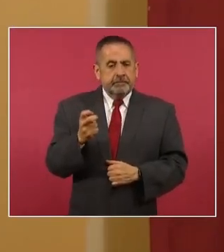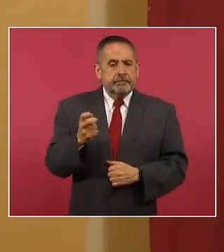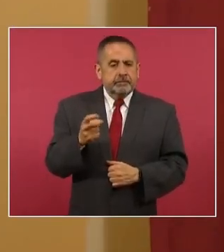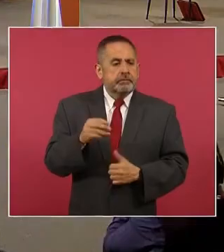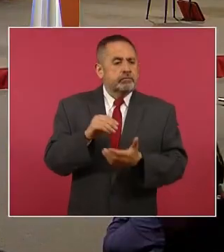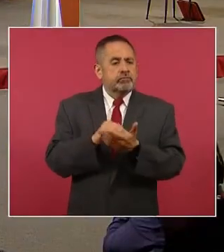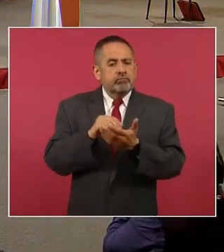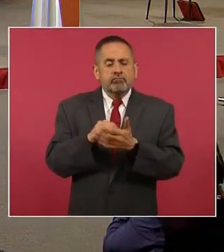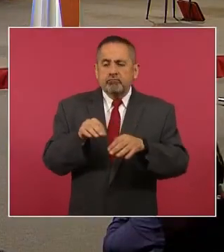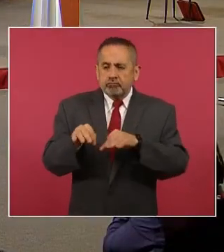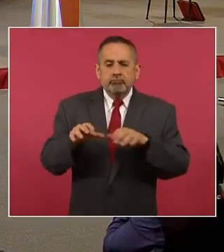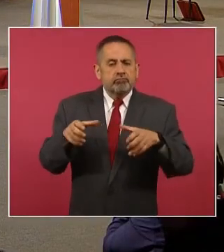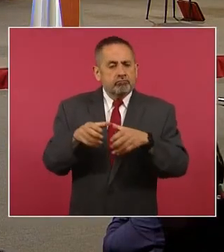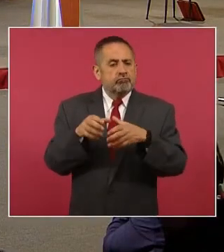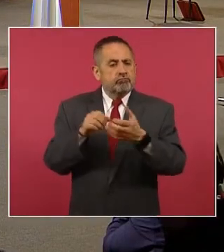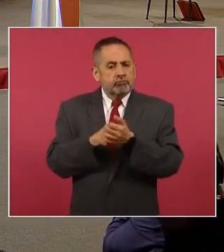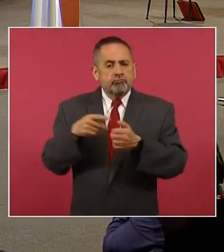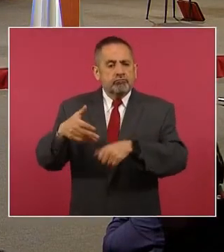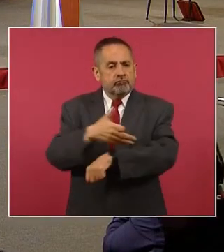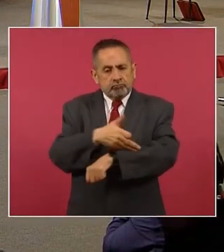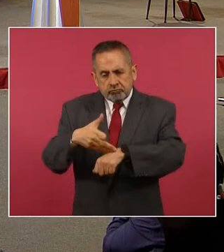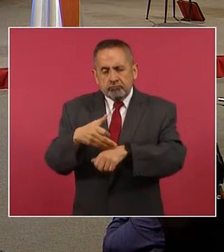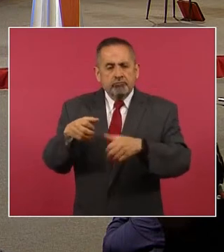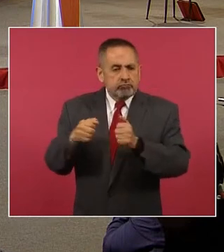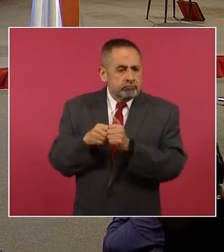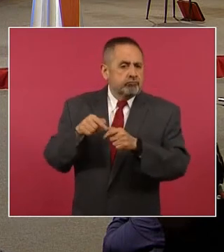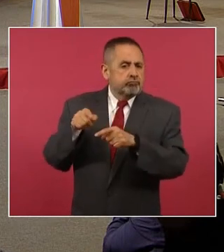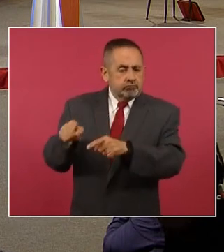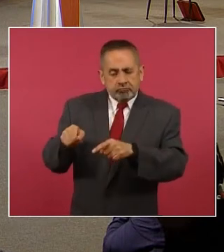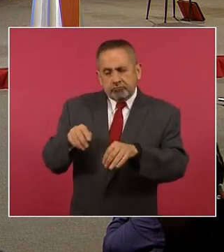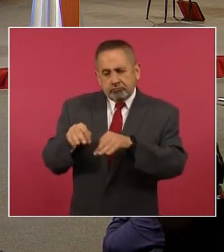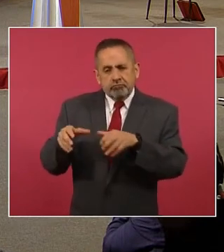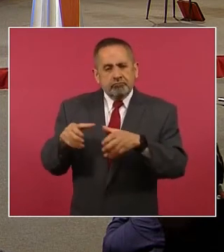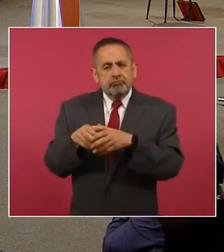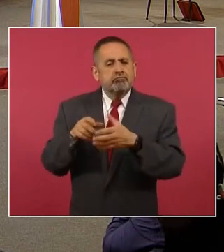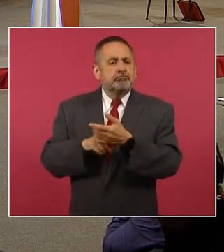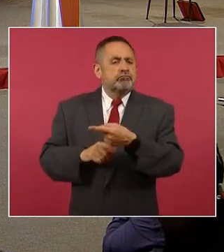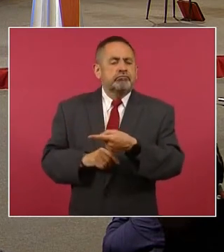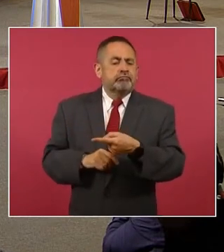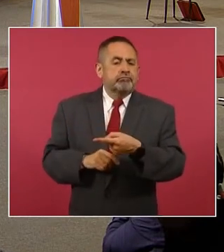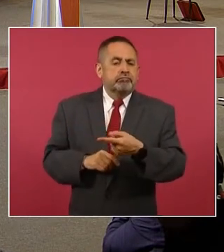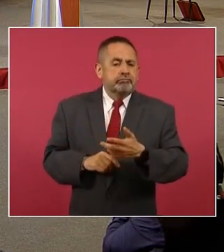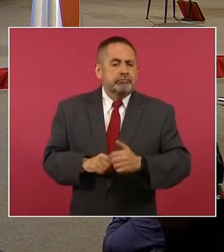continuamos trabajando con él, con su familia y también con una